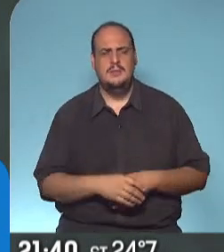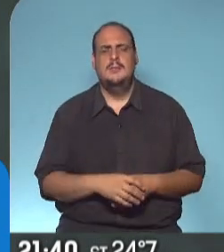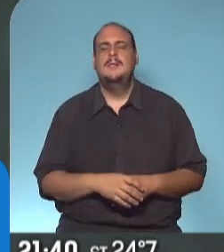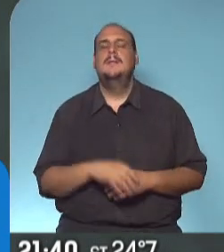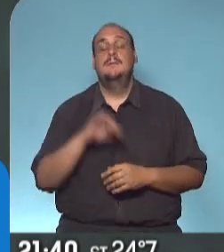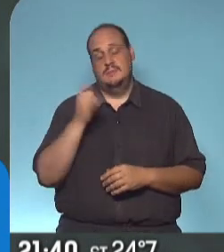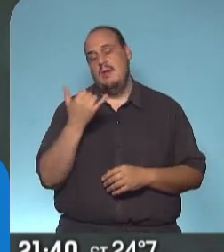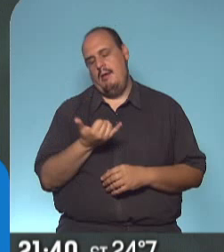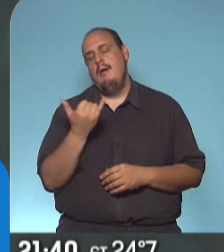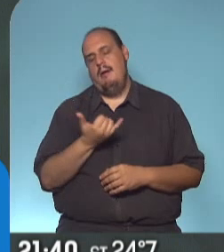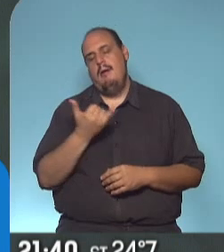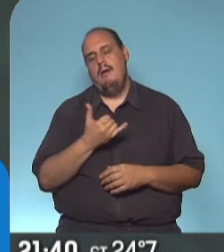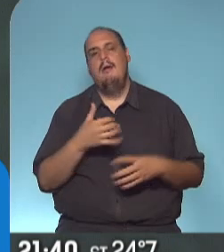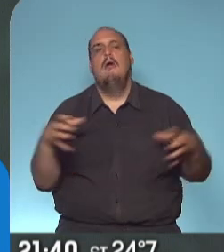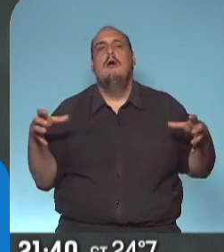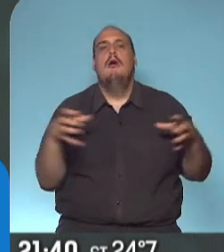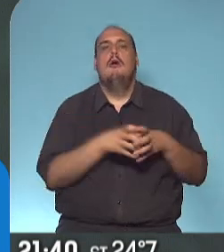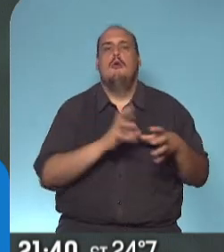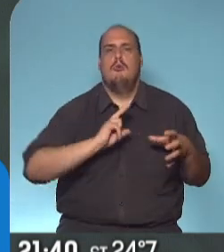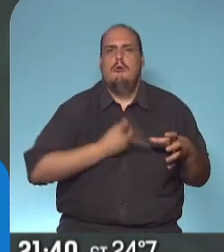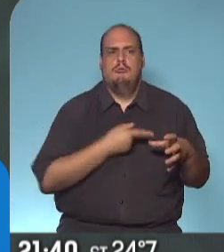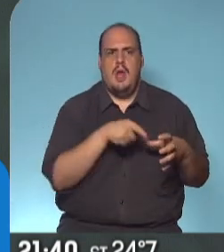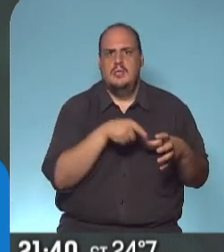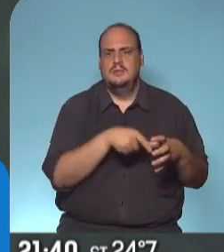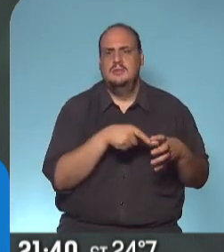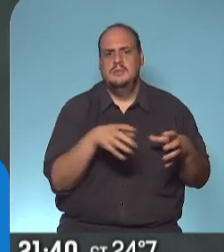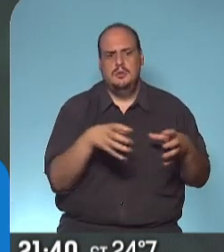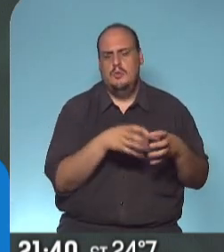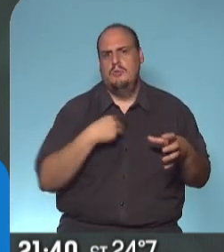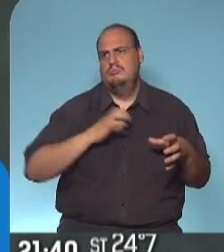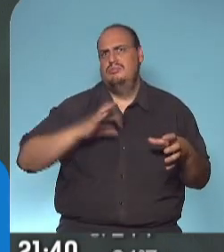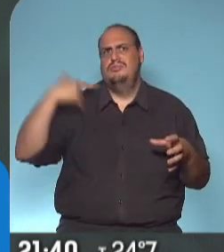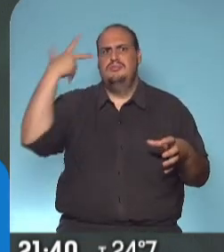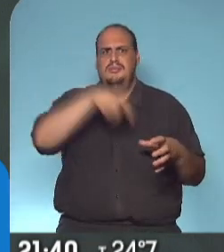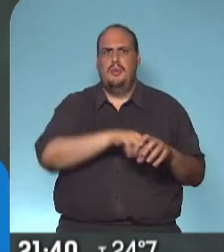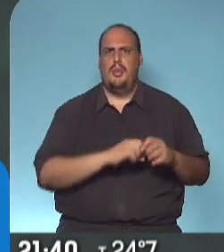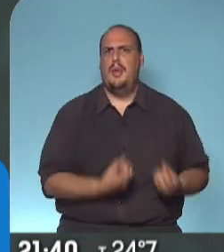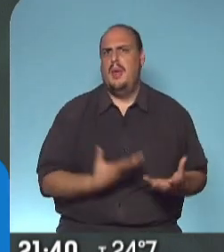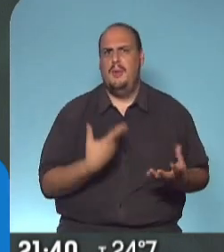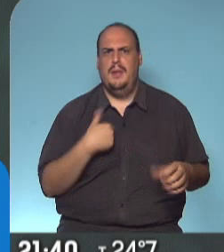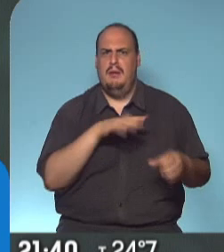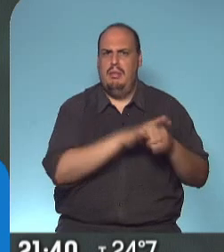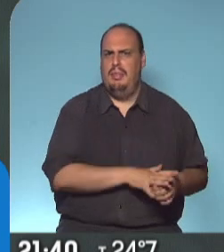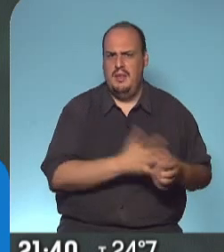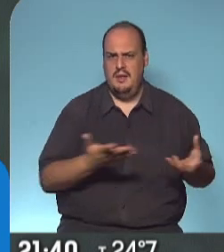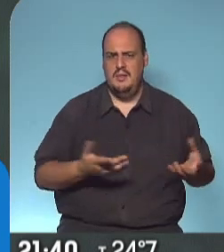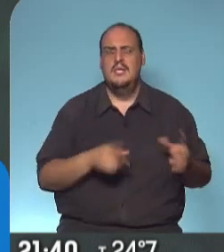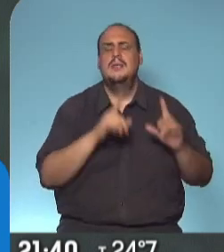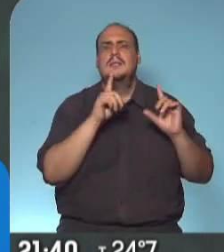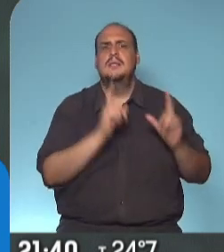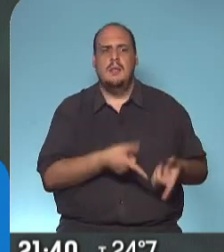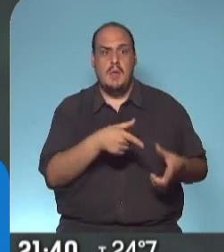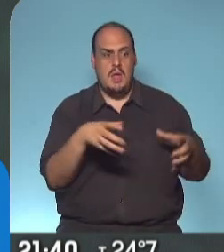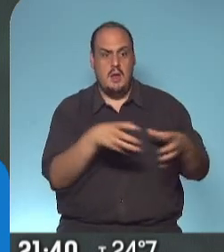Sí, claro. Sí, el colectivo trans es uno de los colectivos sociales históricamente vulnerados, pero además de los colectivos con los cuales